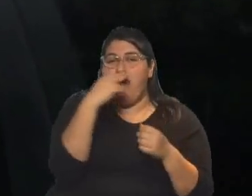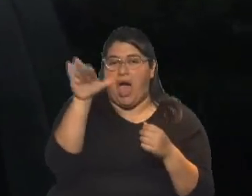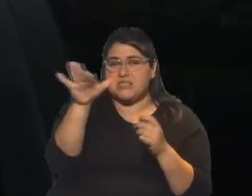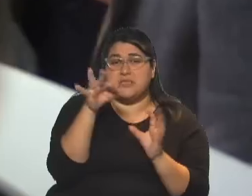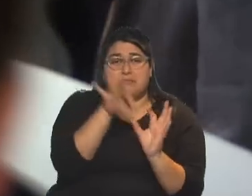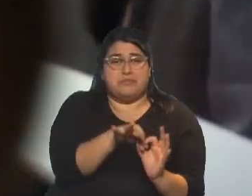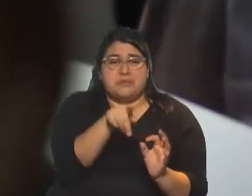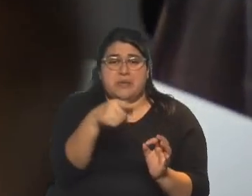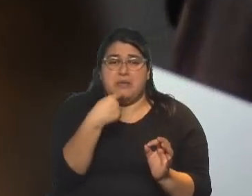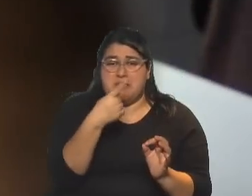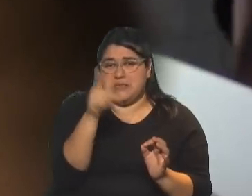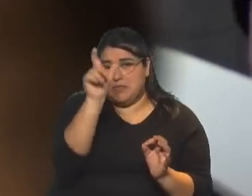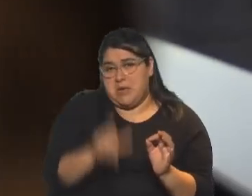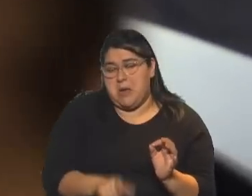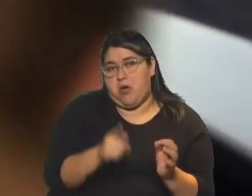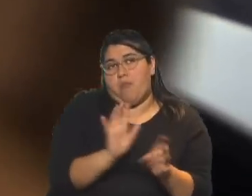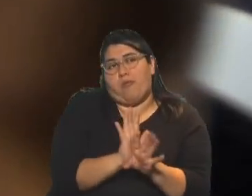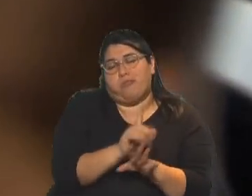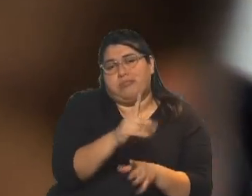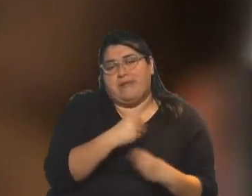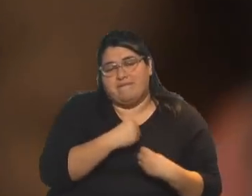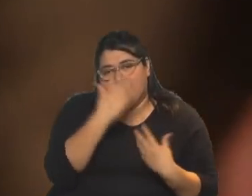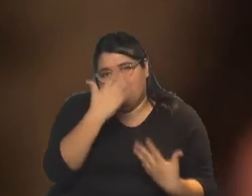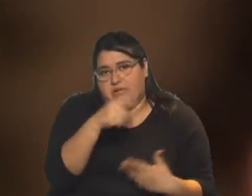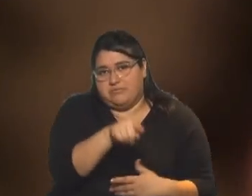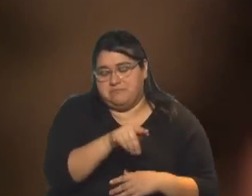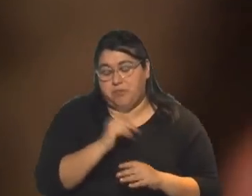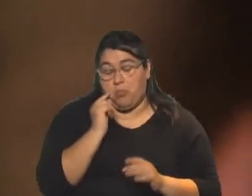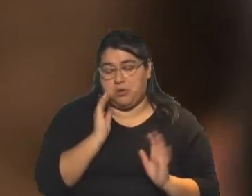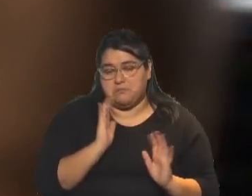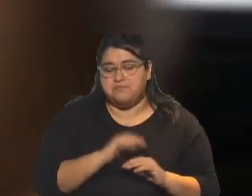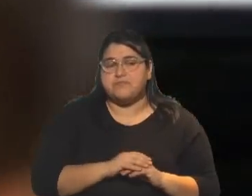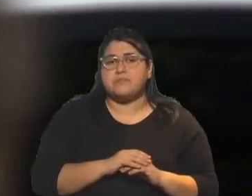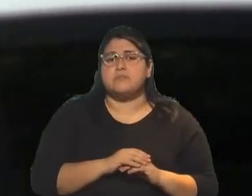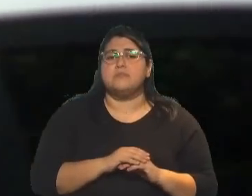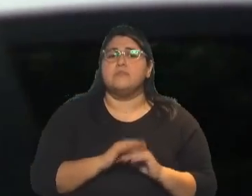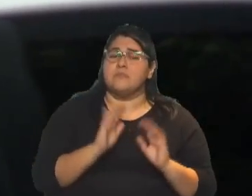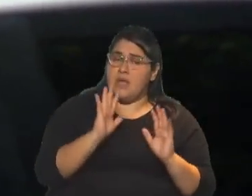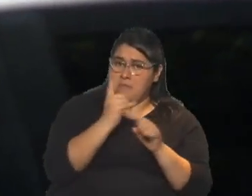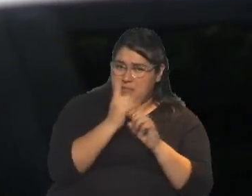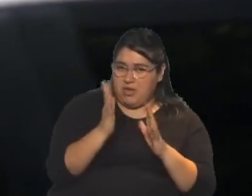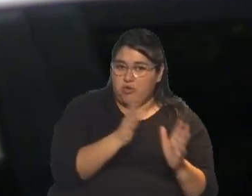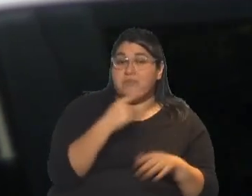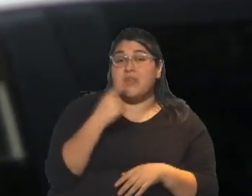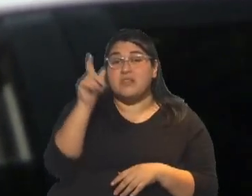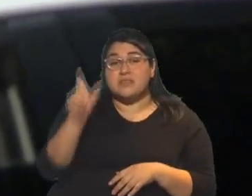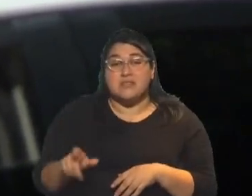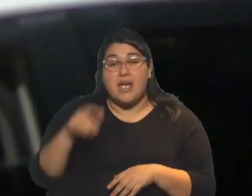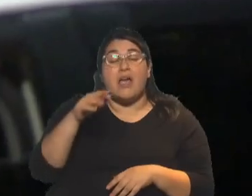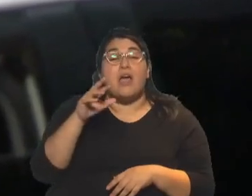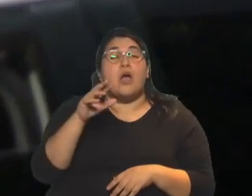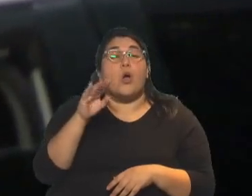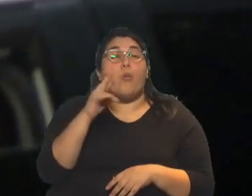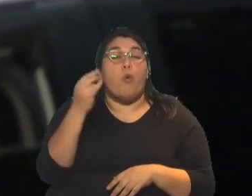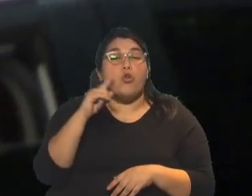este personaje no creo que eso ante todo pero que patricia bullrich no haya repudiado